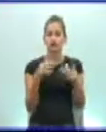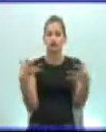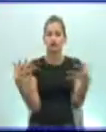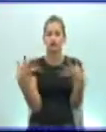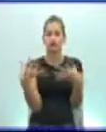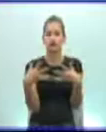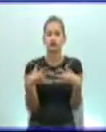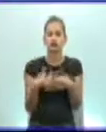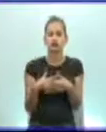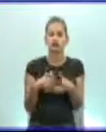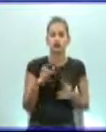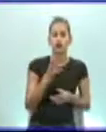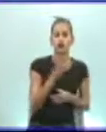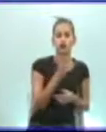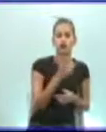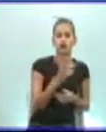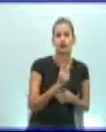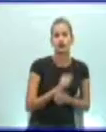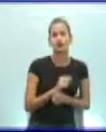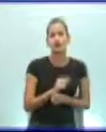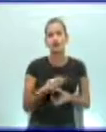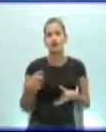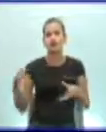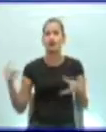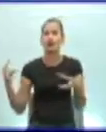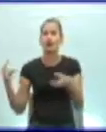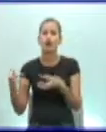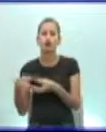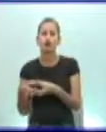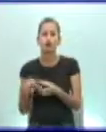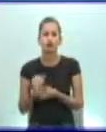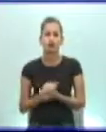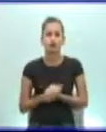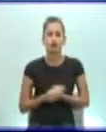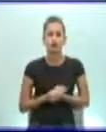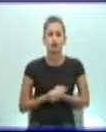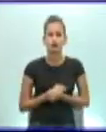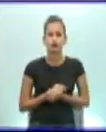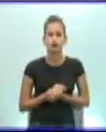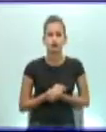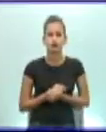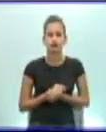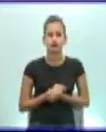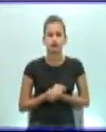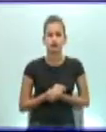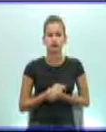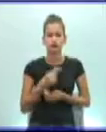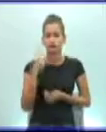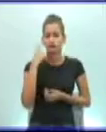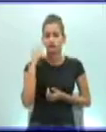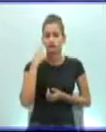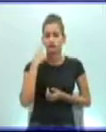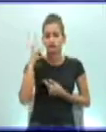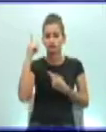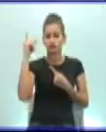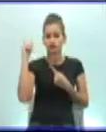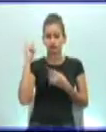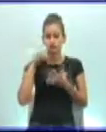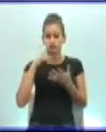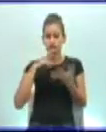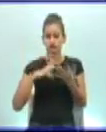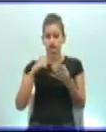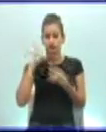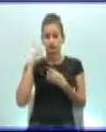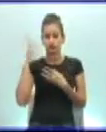y conjuntos y entre conjuntos y conjuntos, que ya hemos puesto algunos ejemplos. Vamos a la diapositiva. Ya se los estoy mostrando. Ahí lo pueden